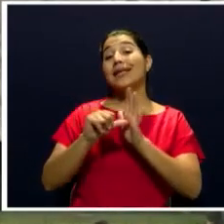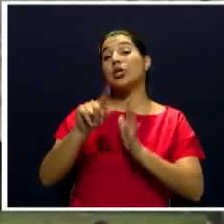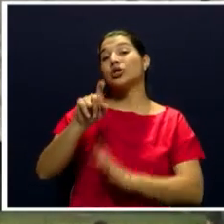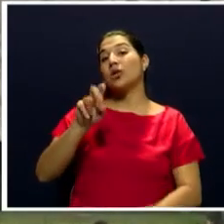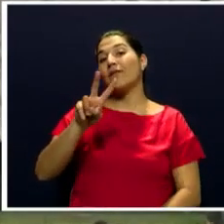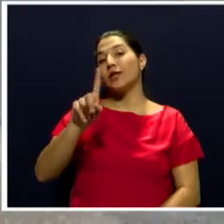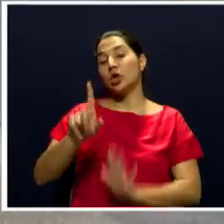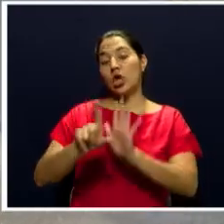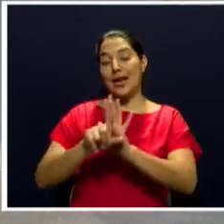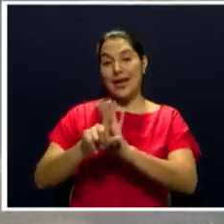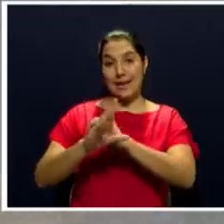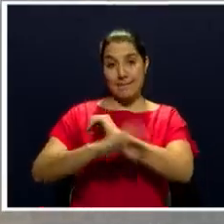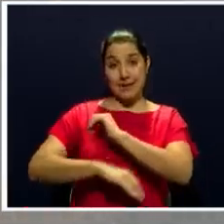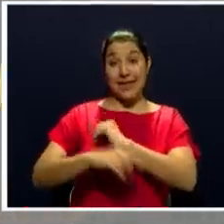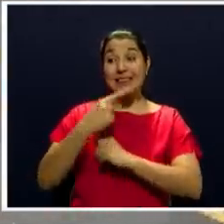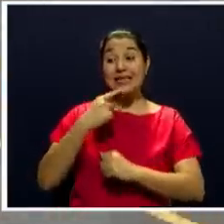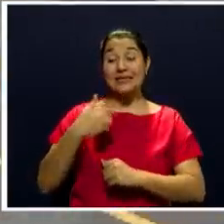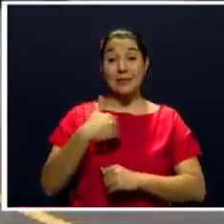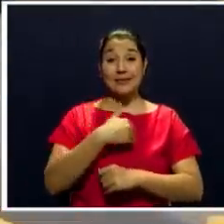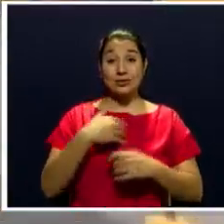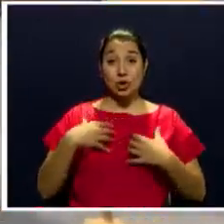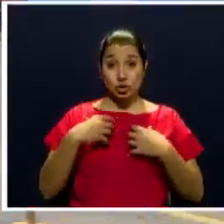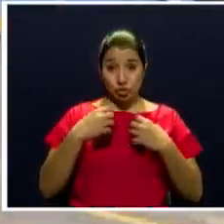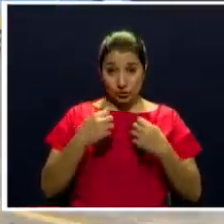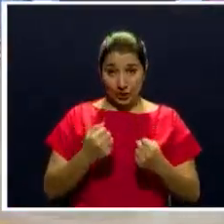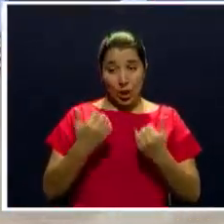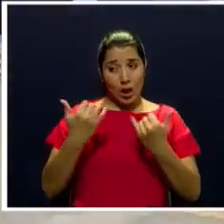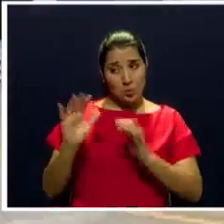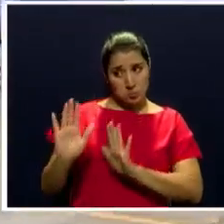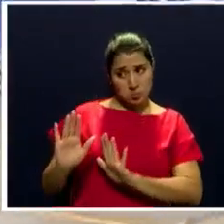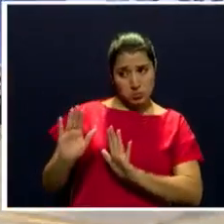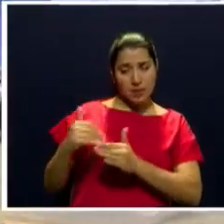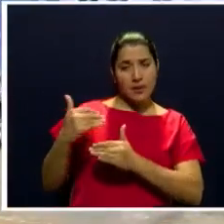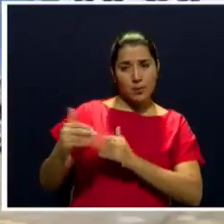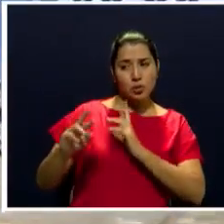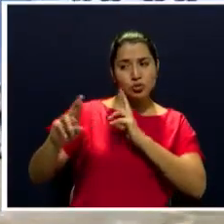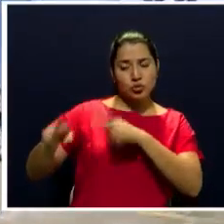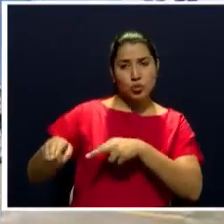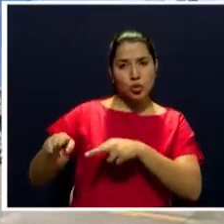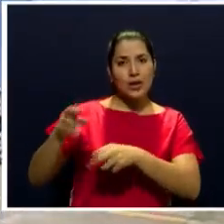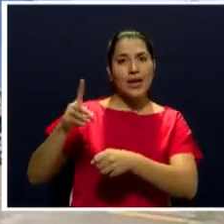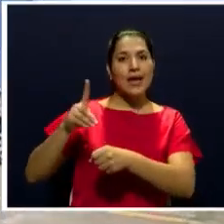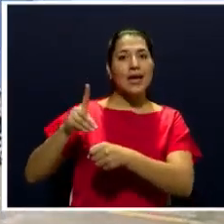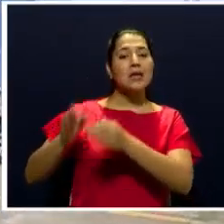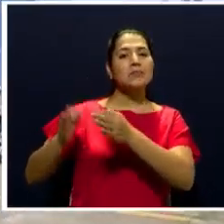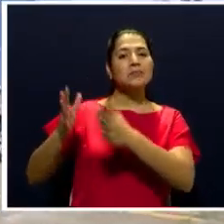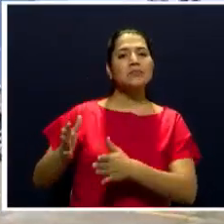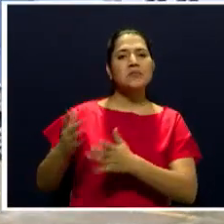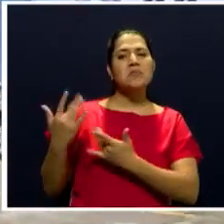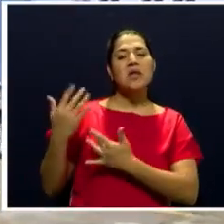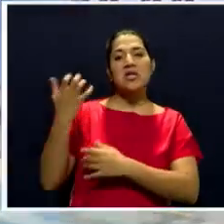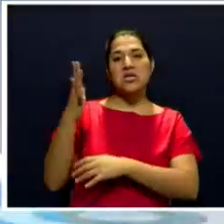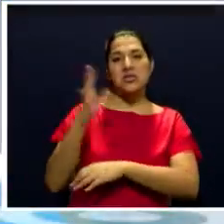la oficina de prensa del Ministerio de Salud, se emitirá una respuesta a los magistrados en el plazo otorgado de 15